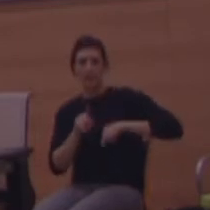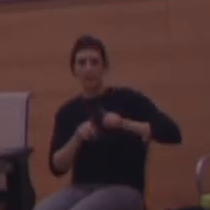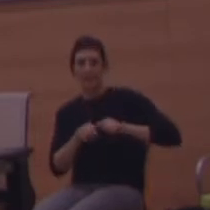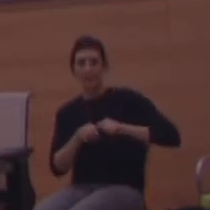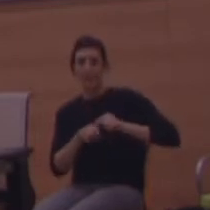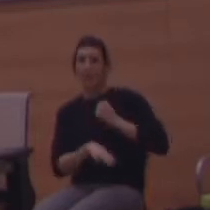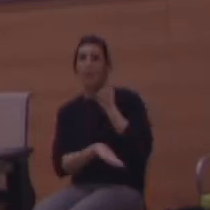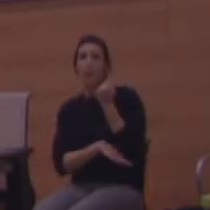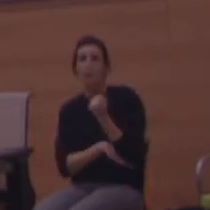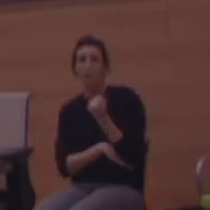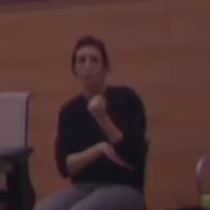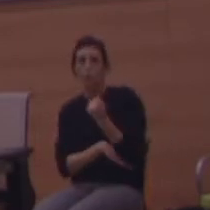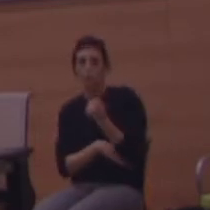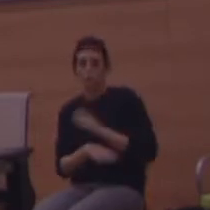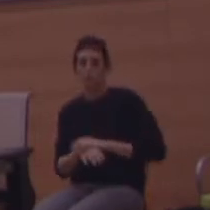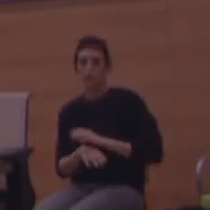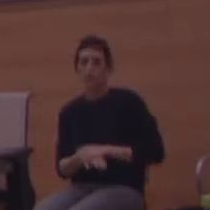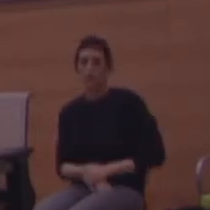carga. Las